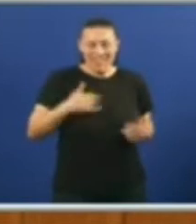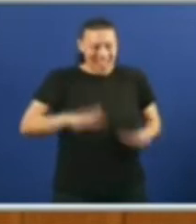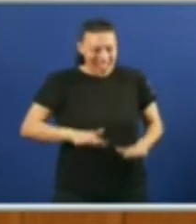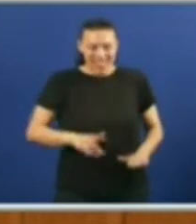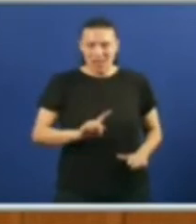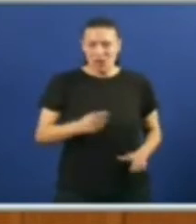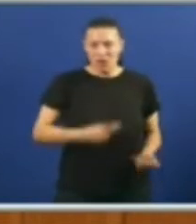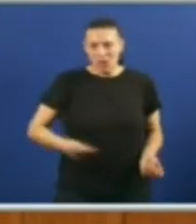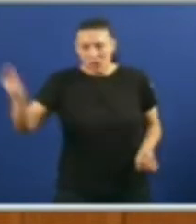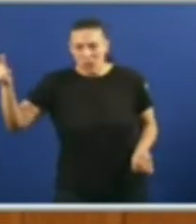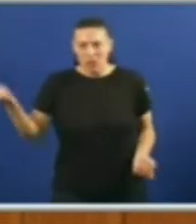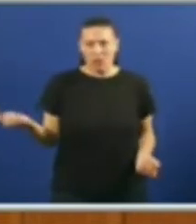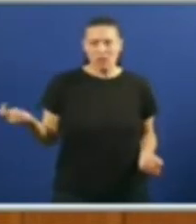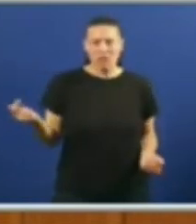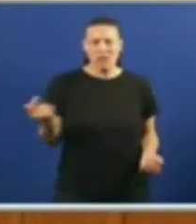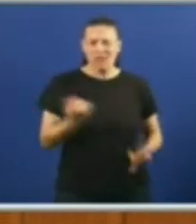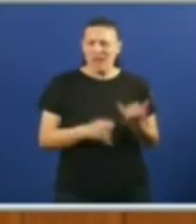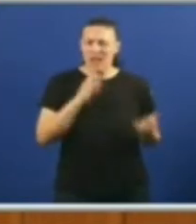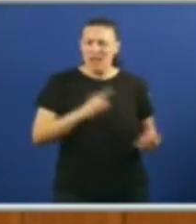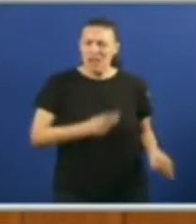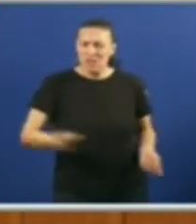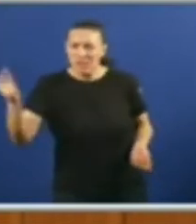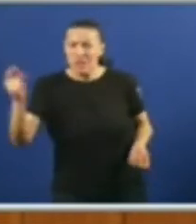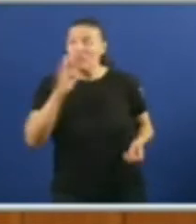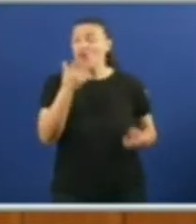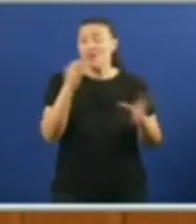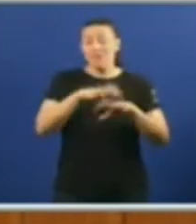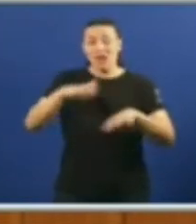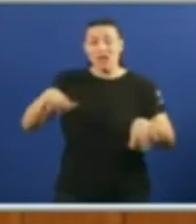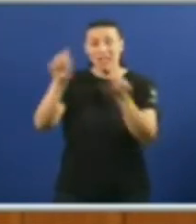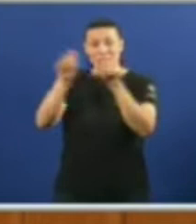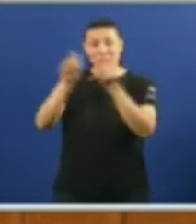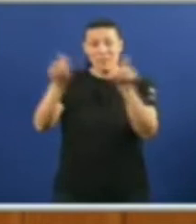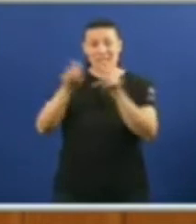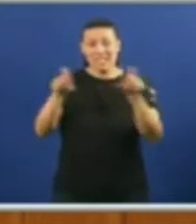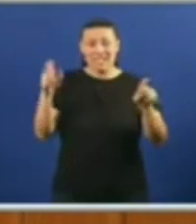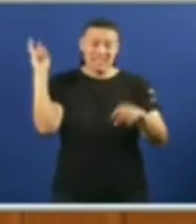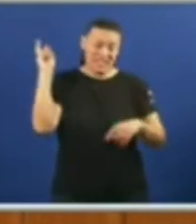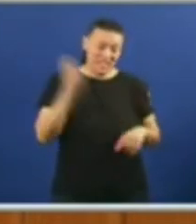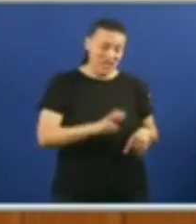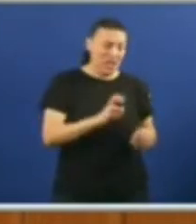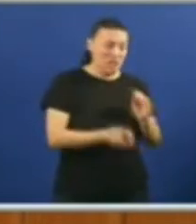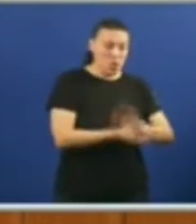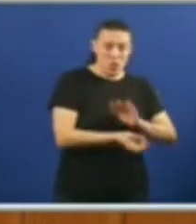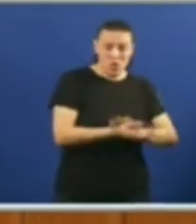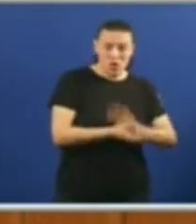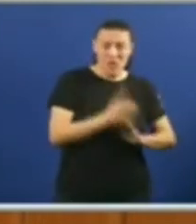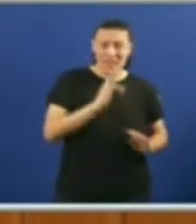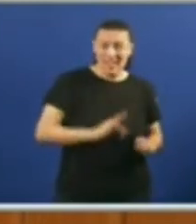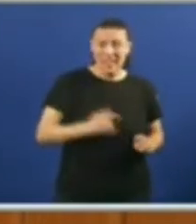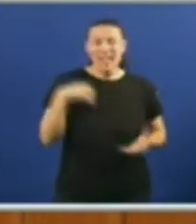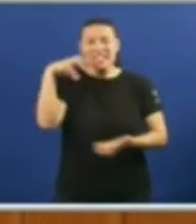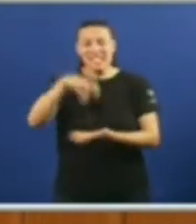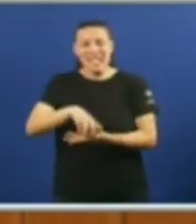unha riqueza que emigra. Emigra porque a maior parte das empresas que explotan a electricidade nin tan siquiera teñen a súa